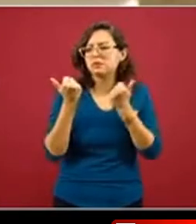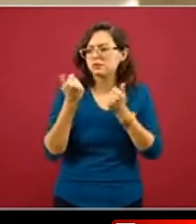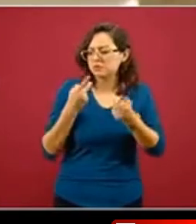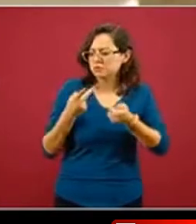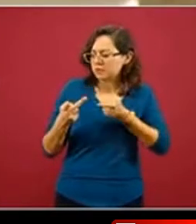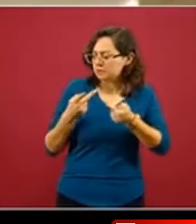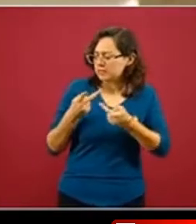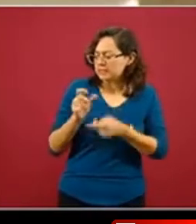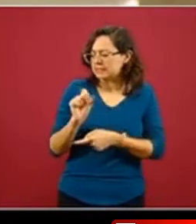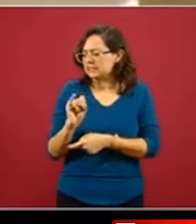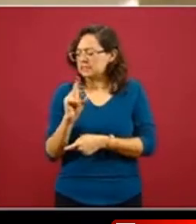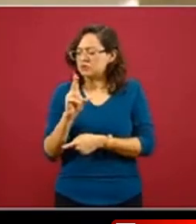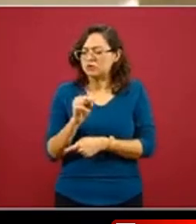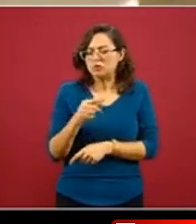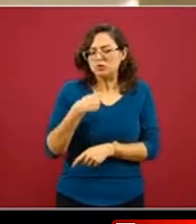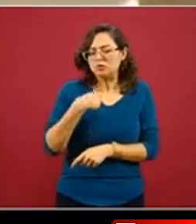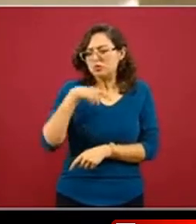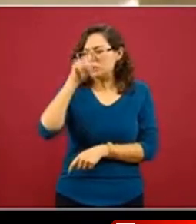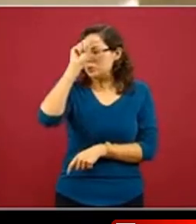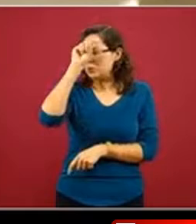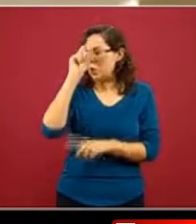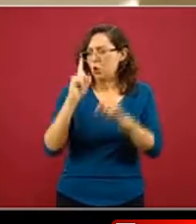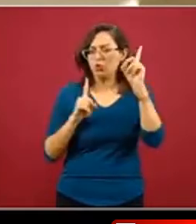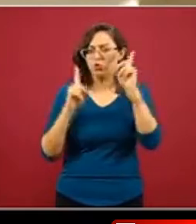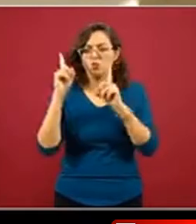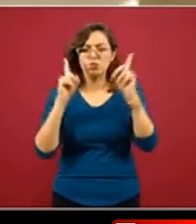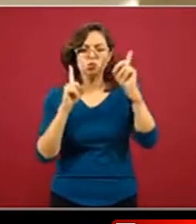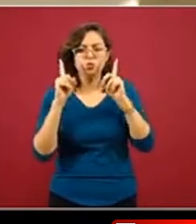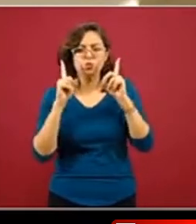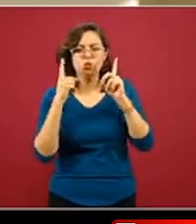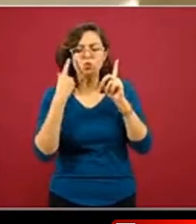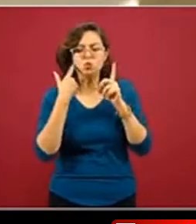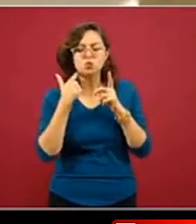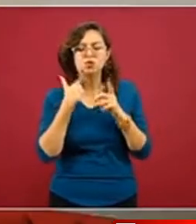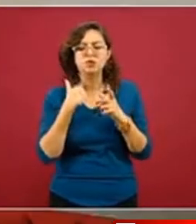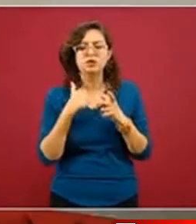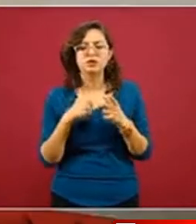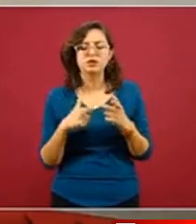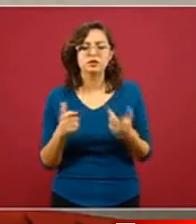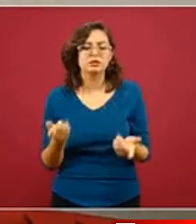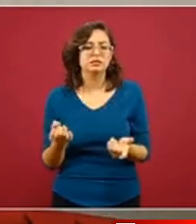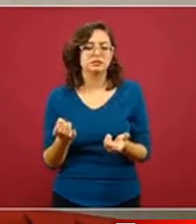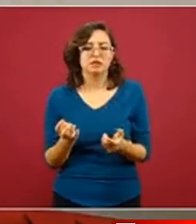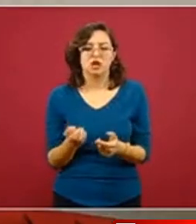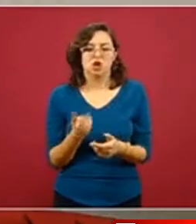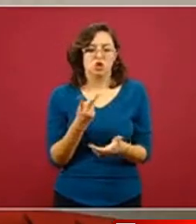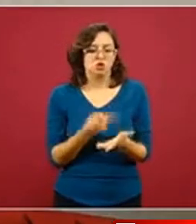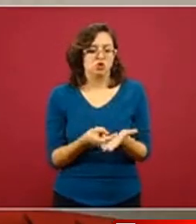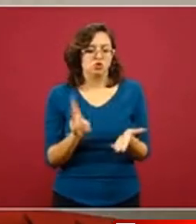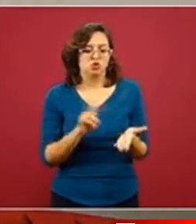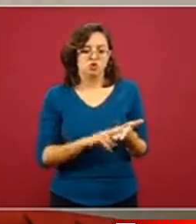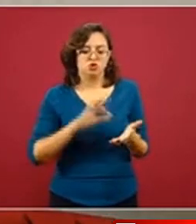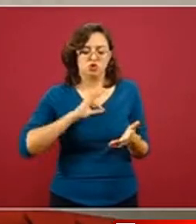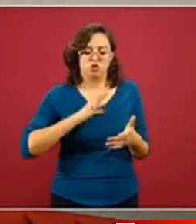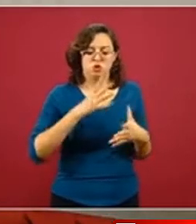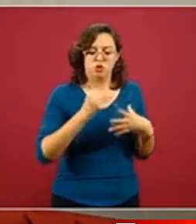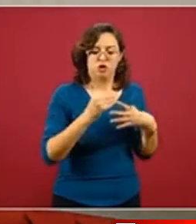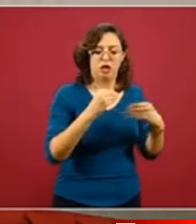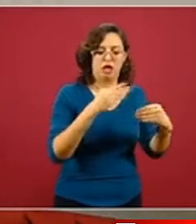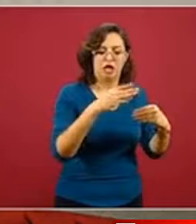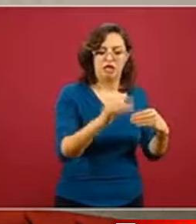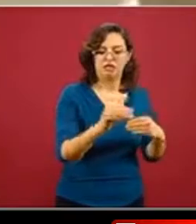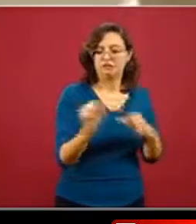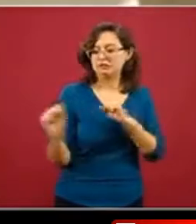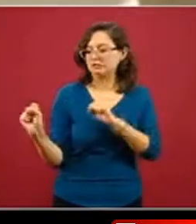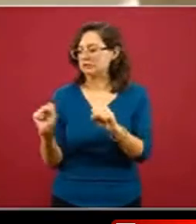ahorita que lo mencionaba el doctor, de que nos agarraron dos contingencias, la primera la sanitaria y la otra en este caso el